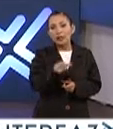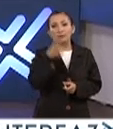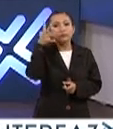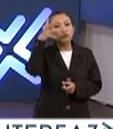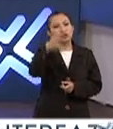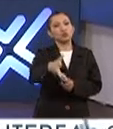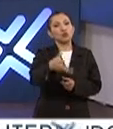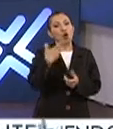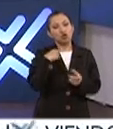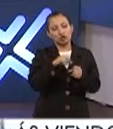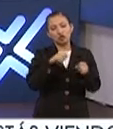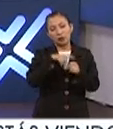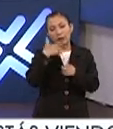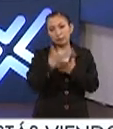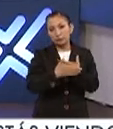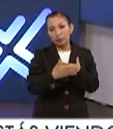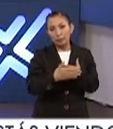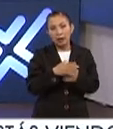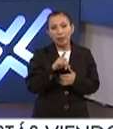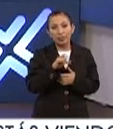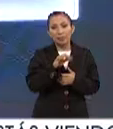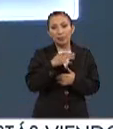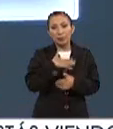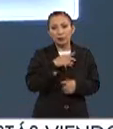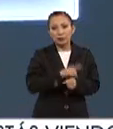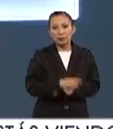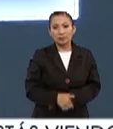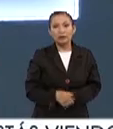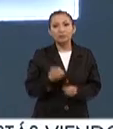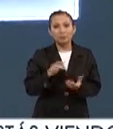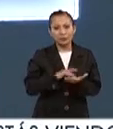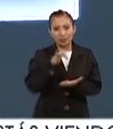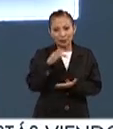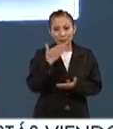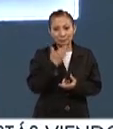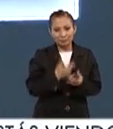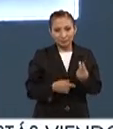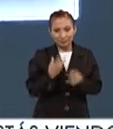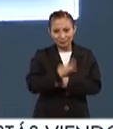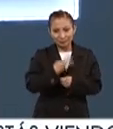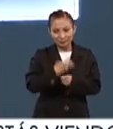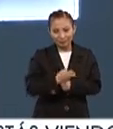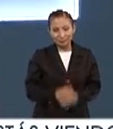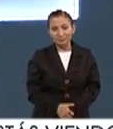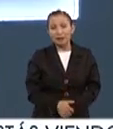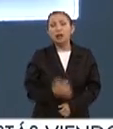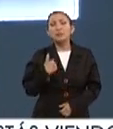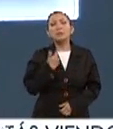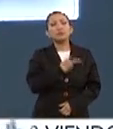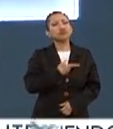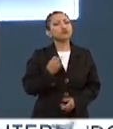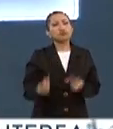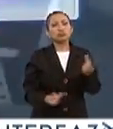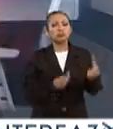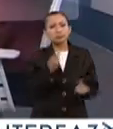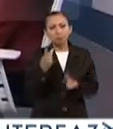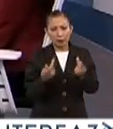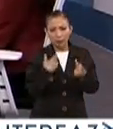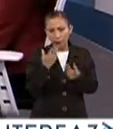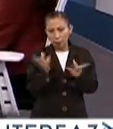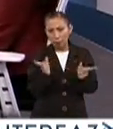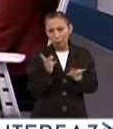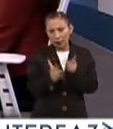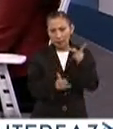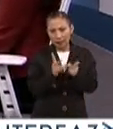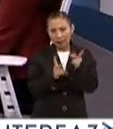bien social el día de mañana. Dafne, muy buenos días, gracias por estar con nosotros. No, muchas gracias por invitarme. Pues de entrada me gustaría preguntarte esto, platicábamos